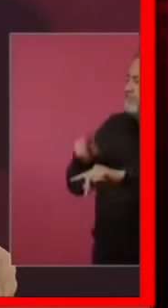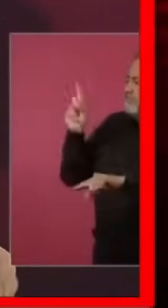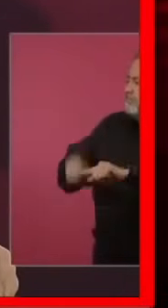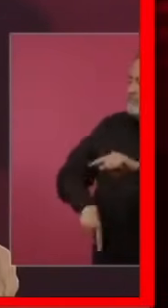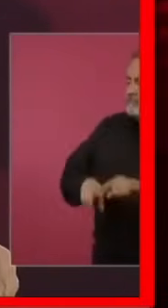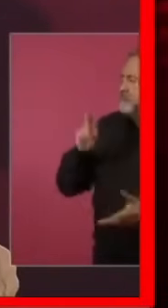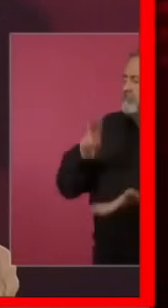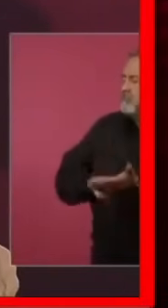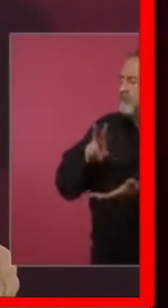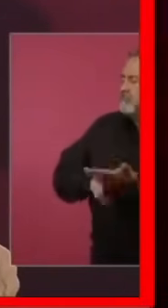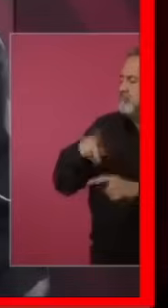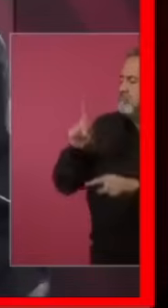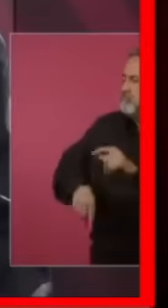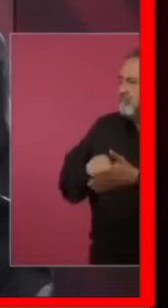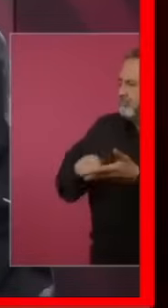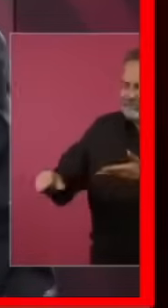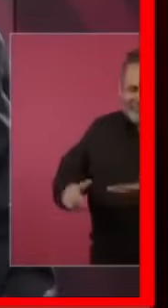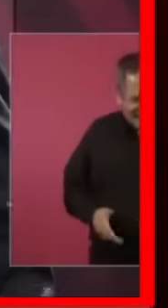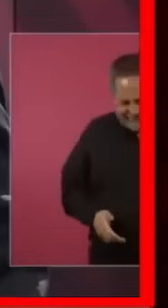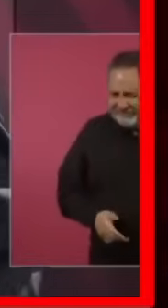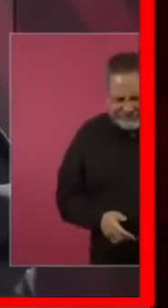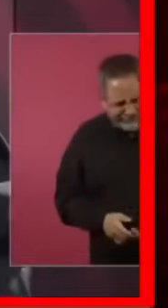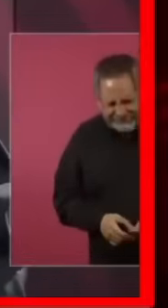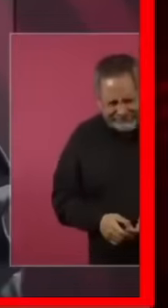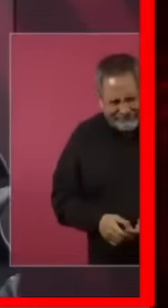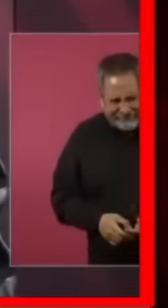Quiero explicar eso porque es importante.